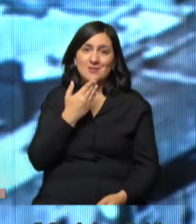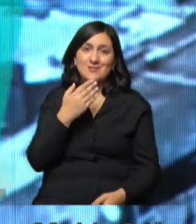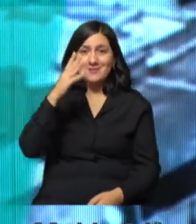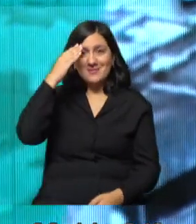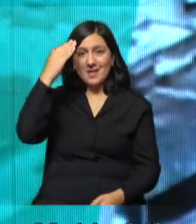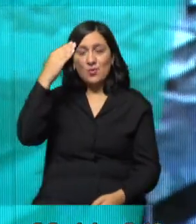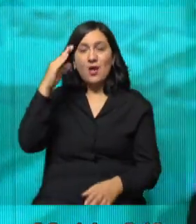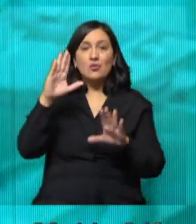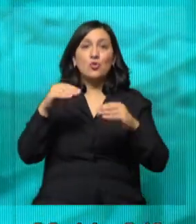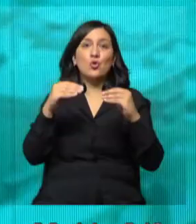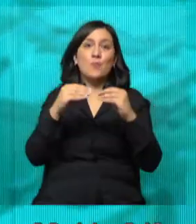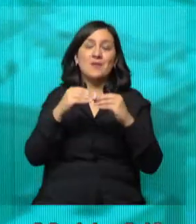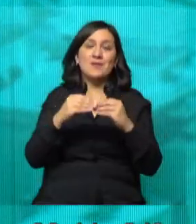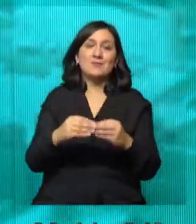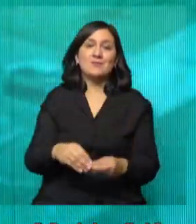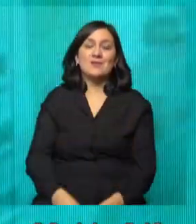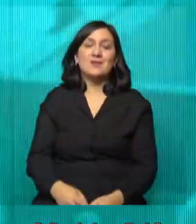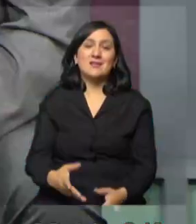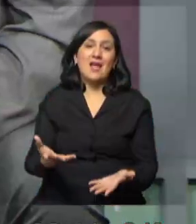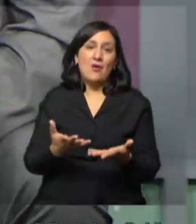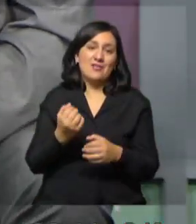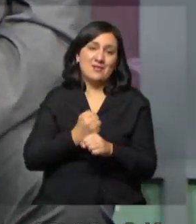saludo para todos los compañeros que están aguantando el servicio. Muy bien,